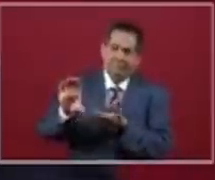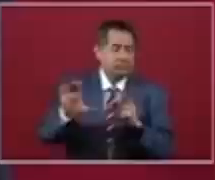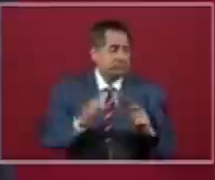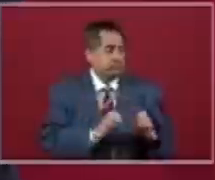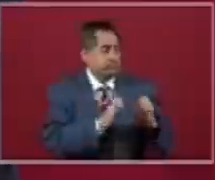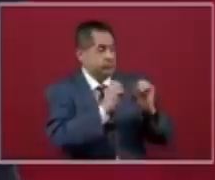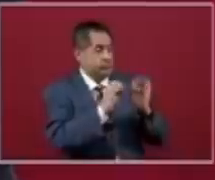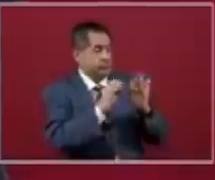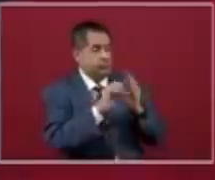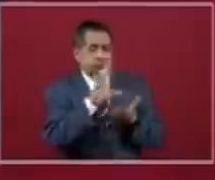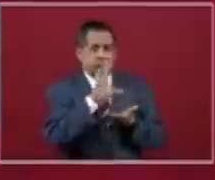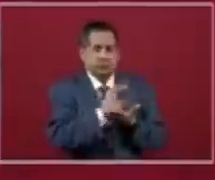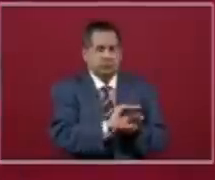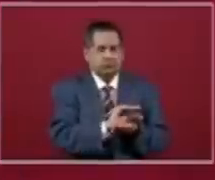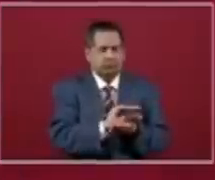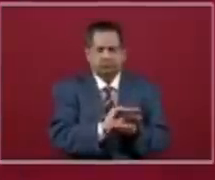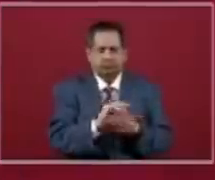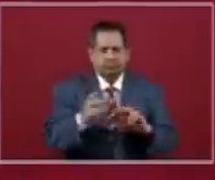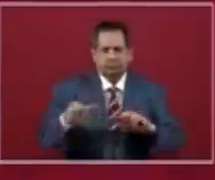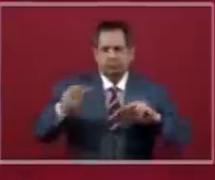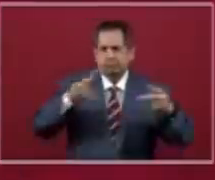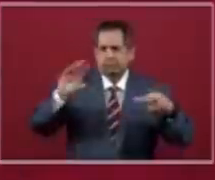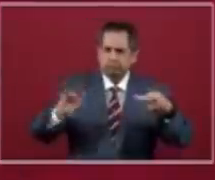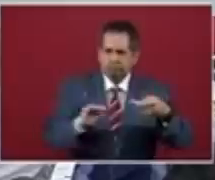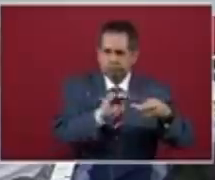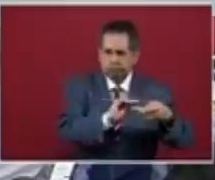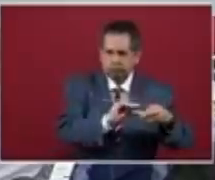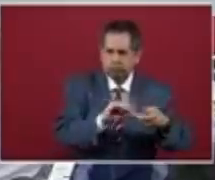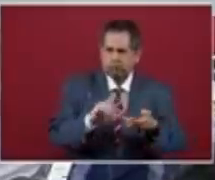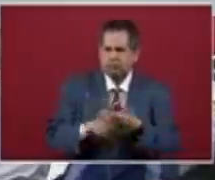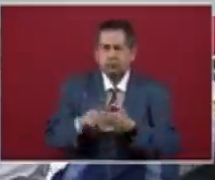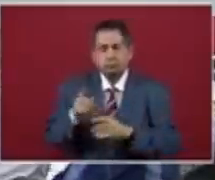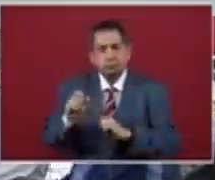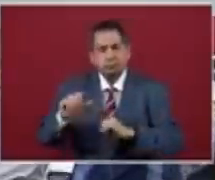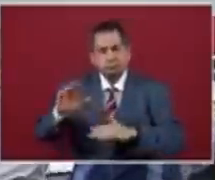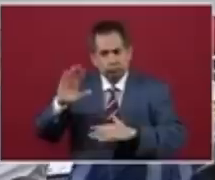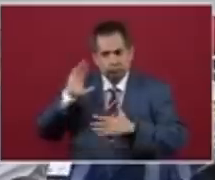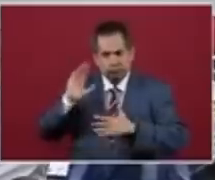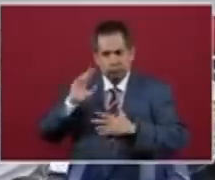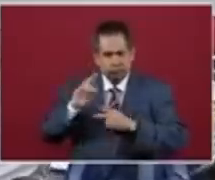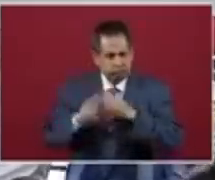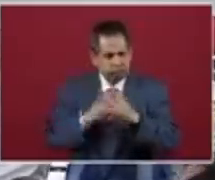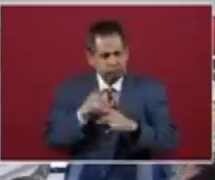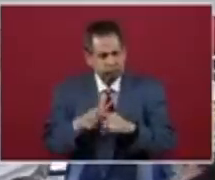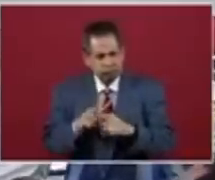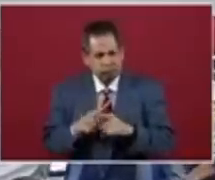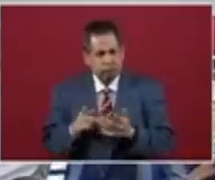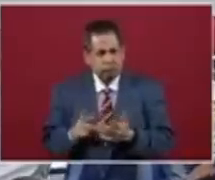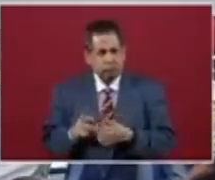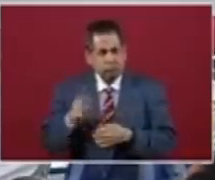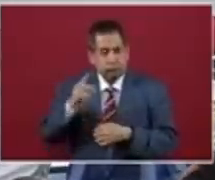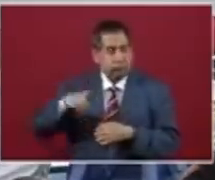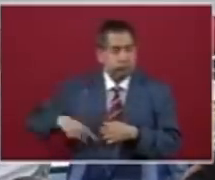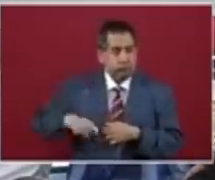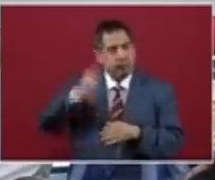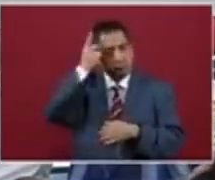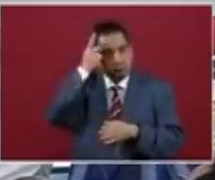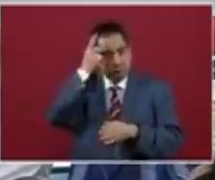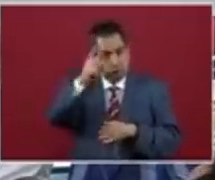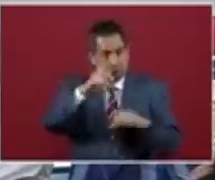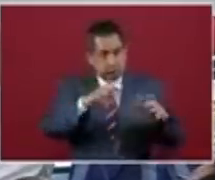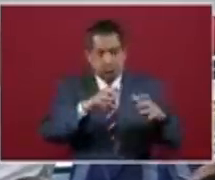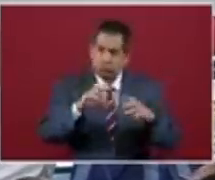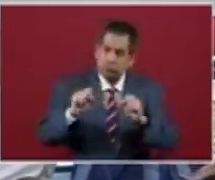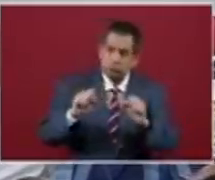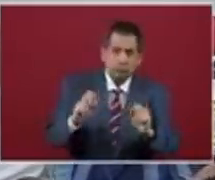edificio consular. Perdón, canciller. ¿Hay un compromiso entonces que lo que es dueño el gobierno de México se